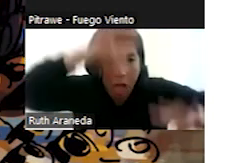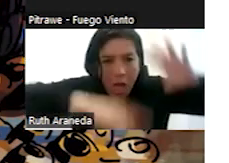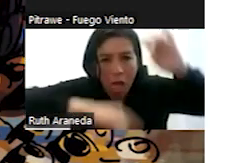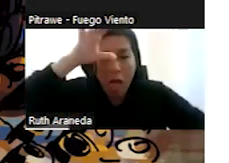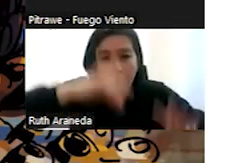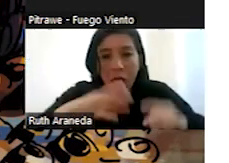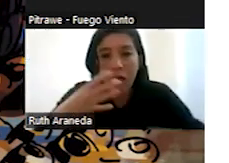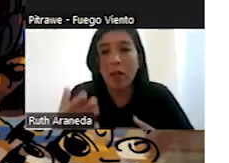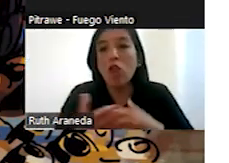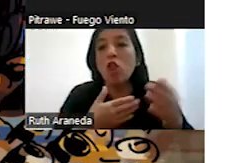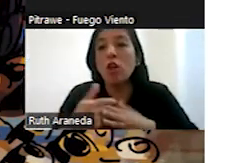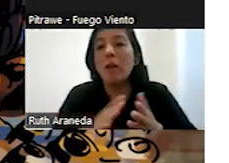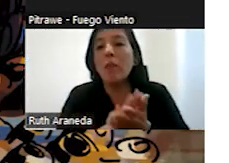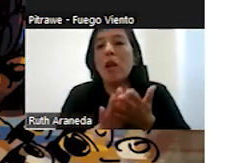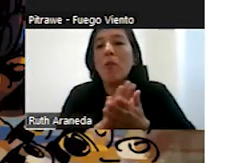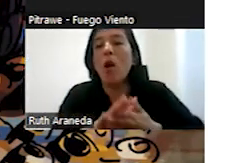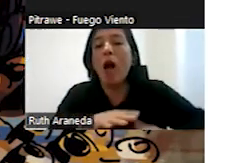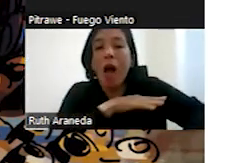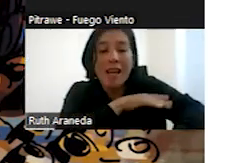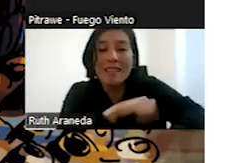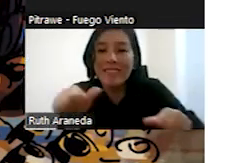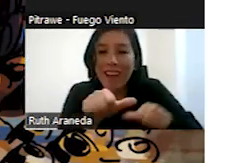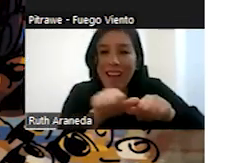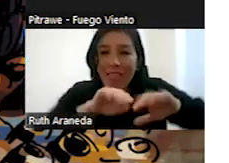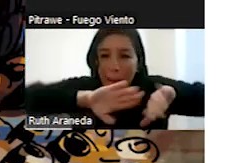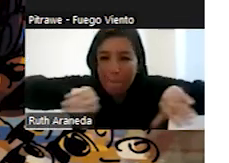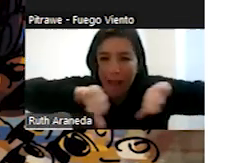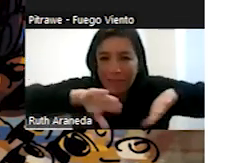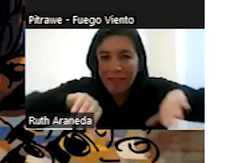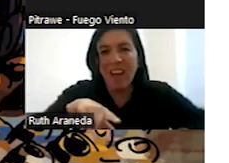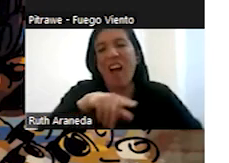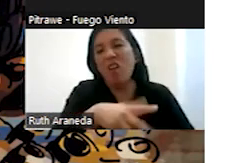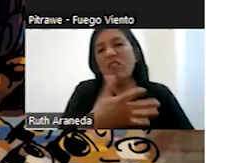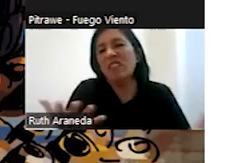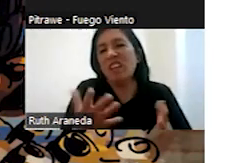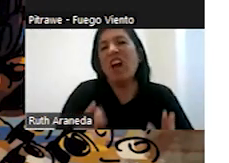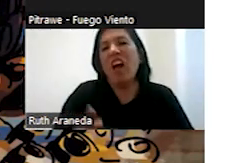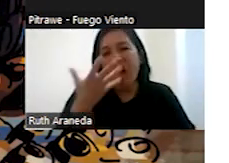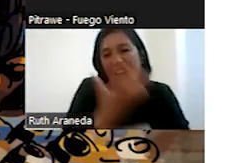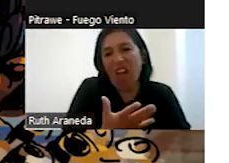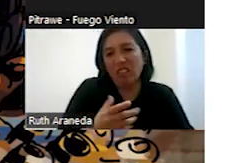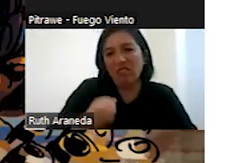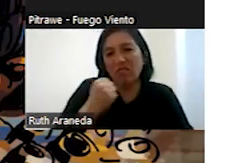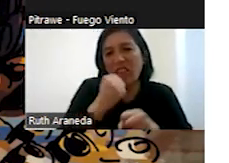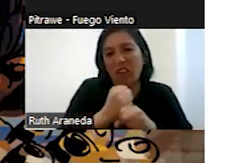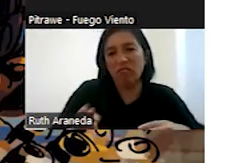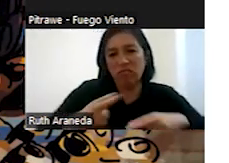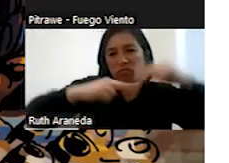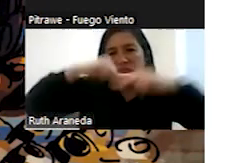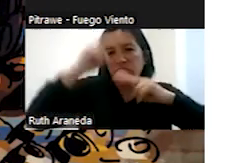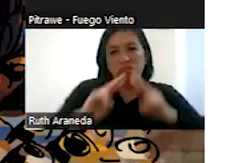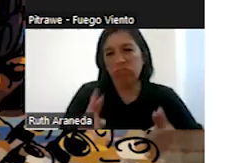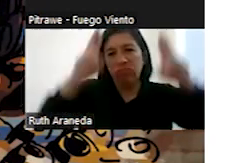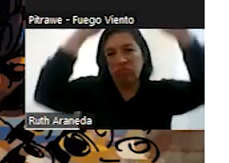principalmente en el borde costero, corresponden al desarrollo inmobiliario. Un corte lamentablemente extractivista, pero